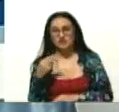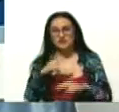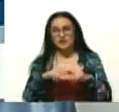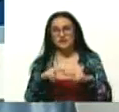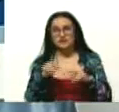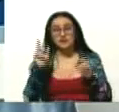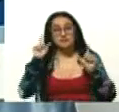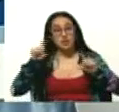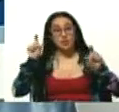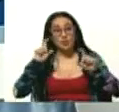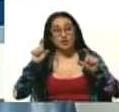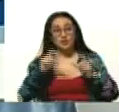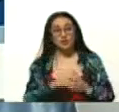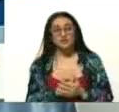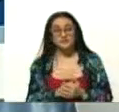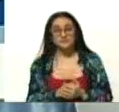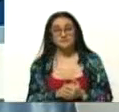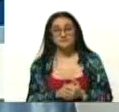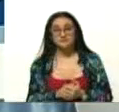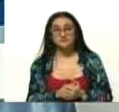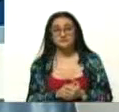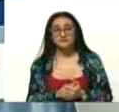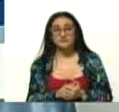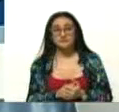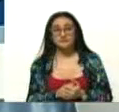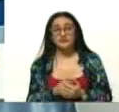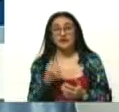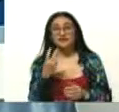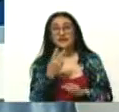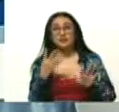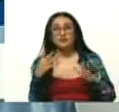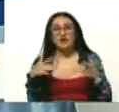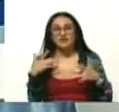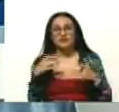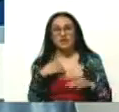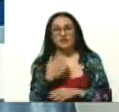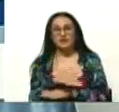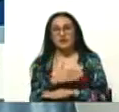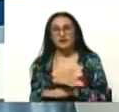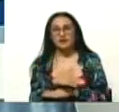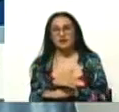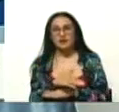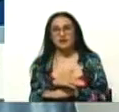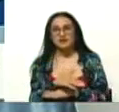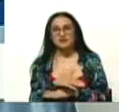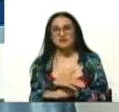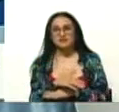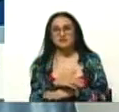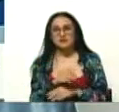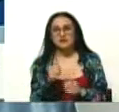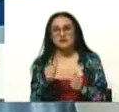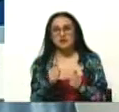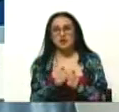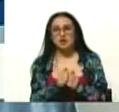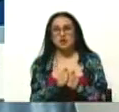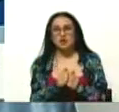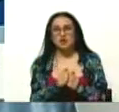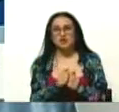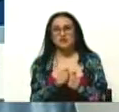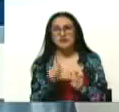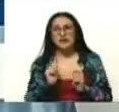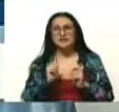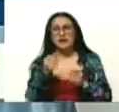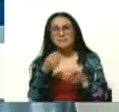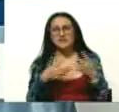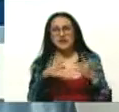educadores. Se han efectuado 39 actividades de calle, conscientes en la entrega de